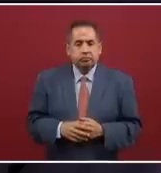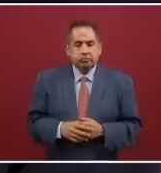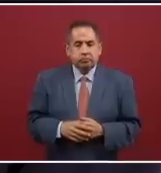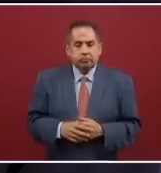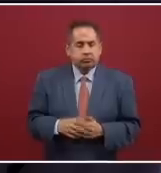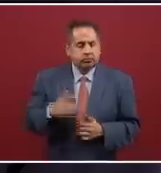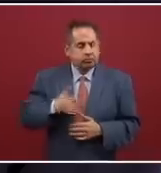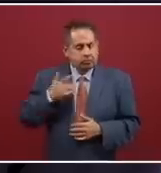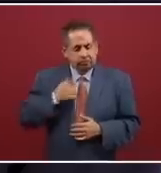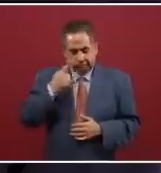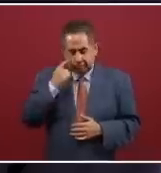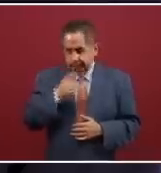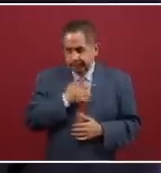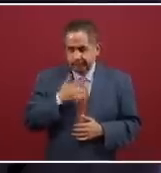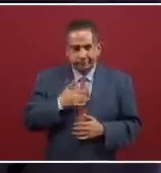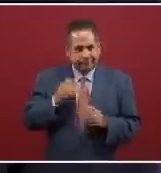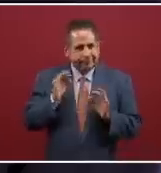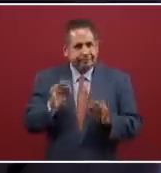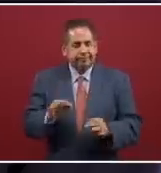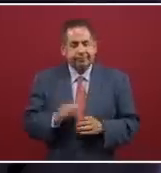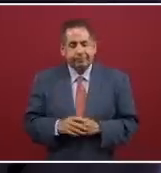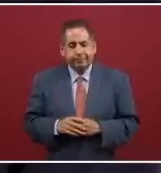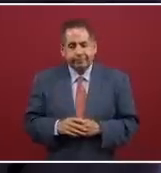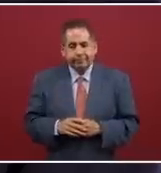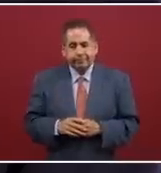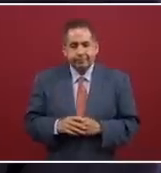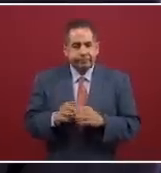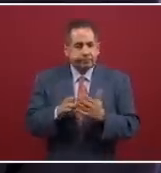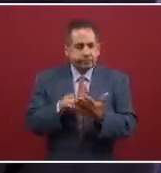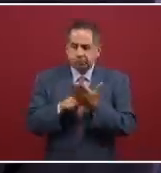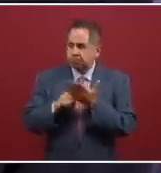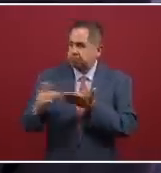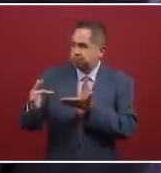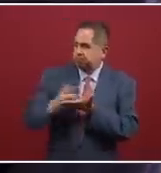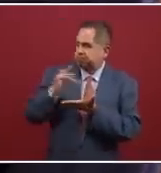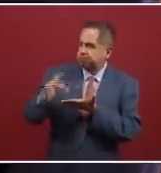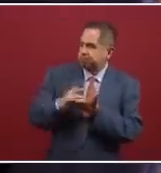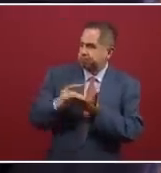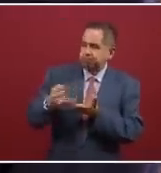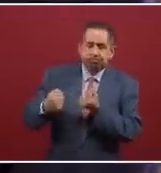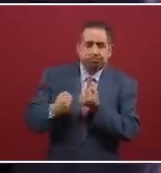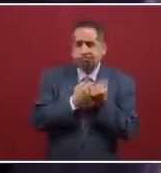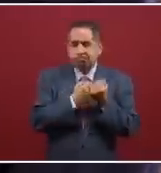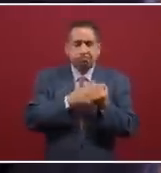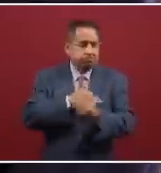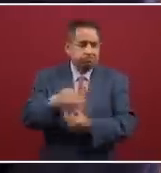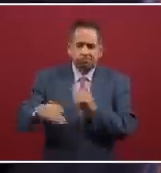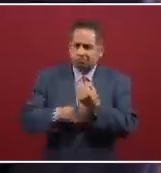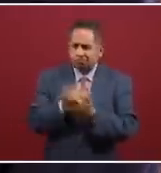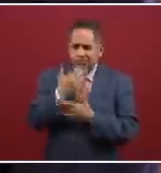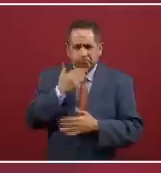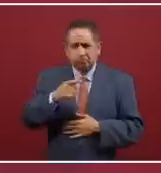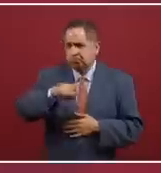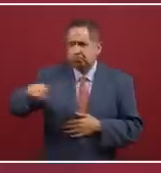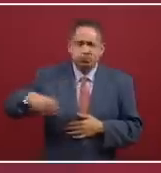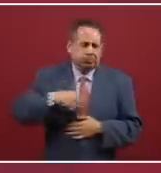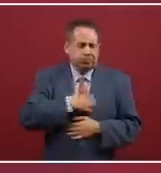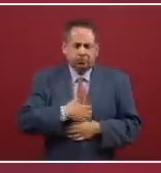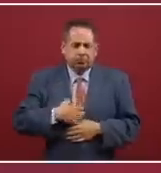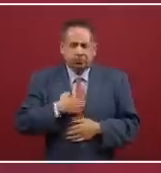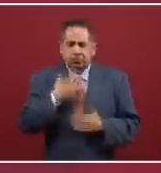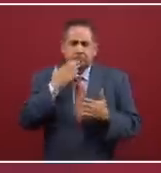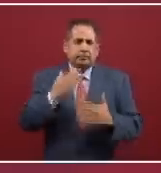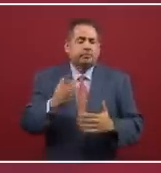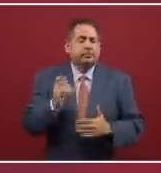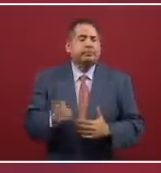percibiendo estoy recibiendo muestras de solidaridad de todos la gente está contenta y